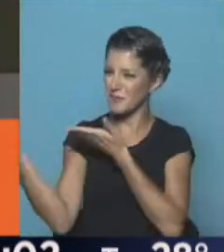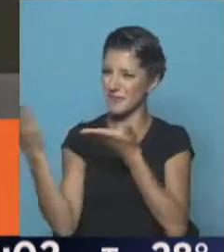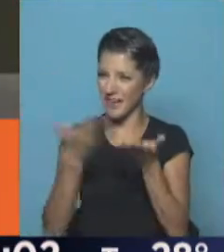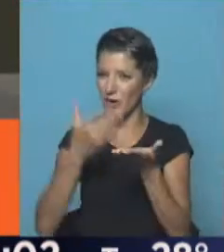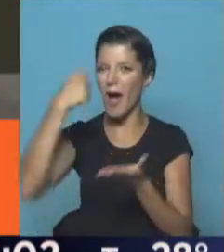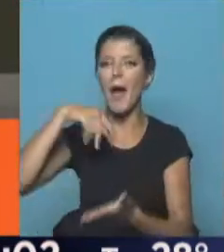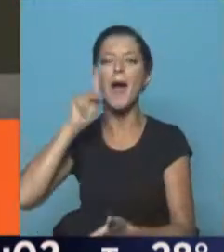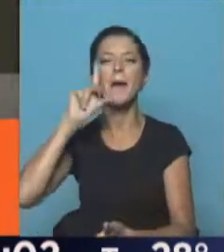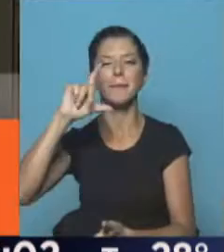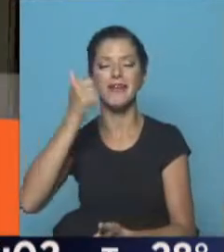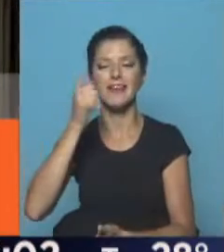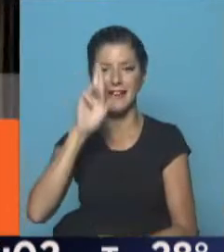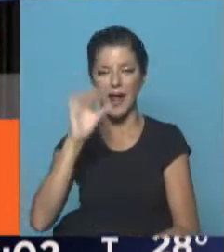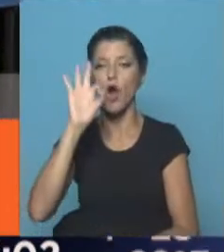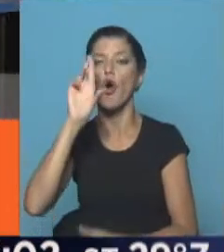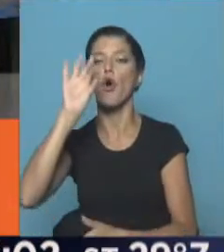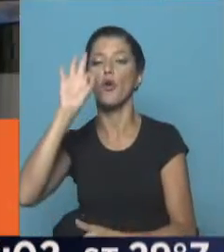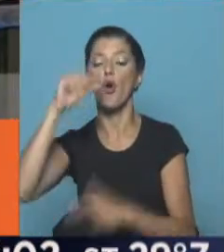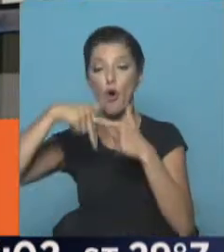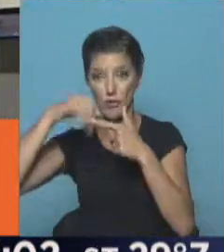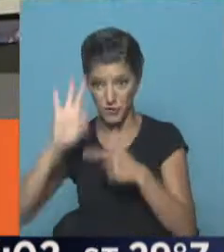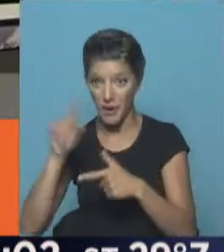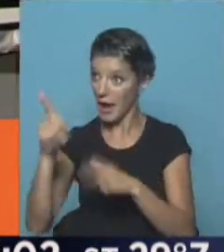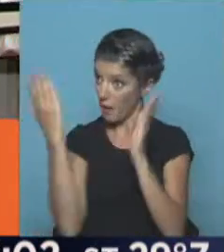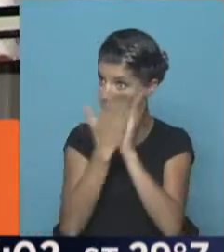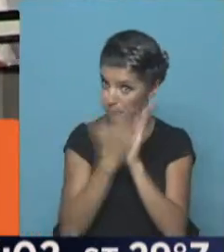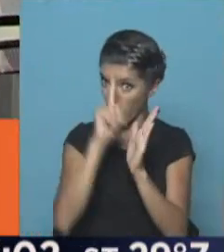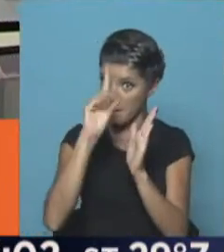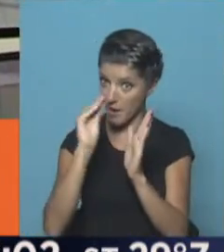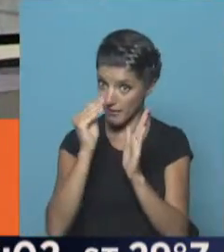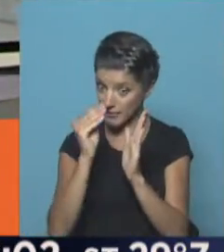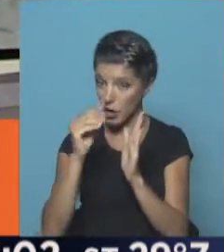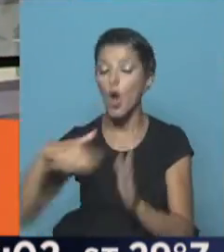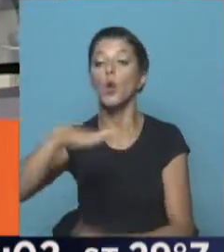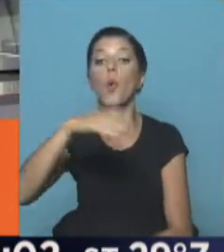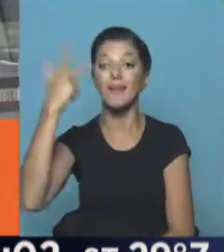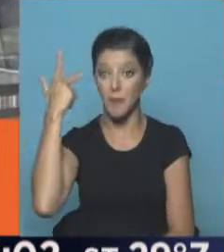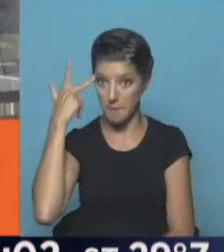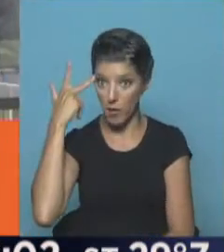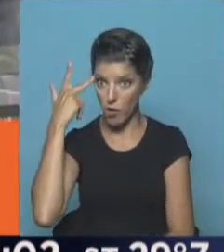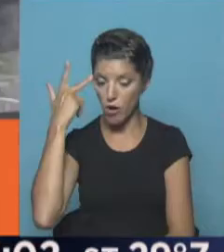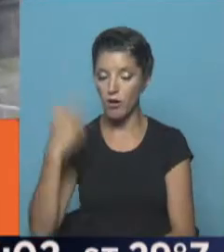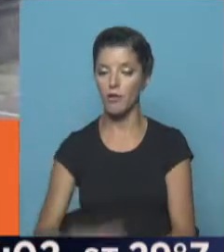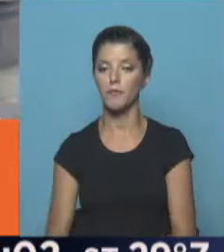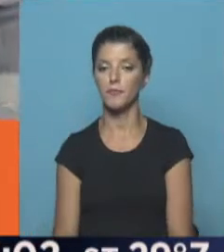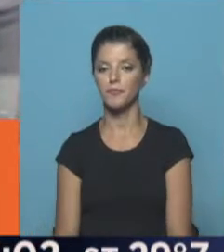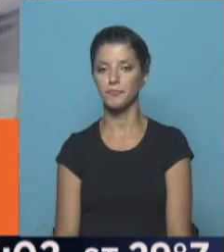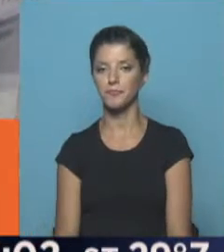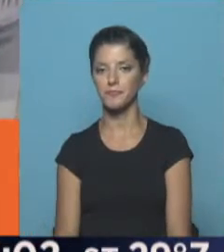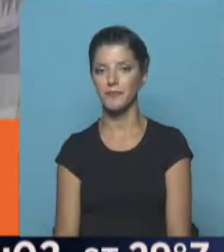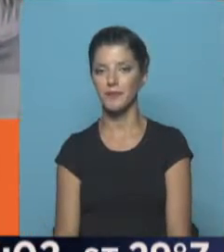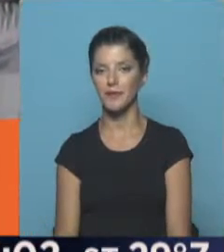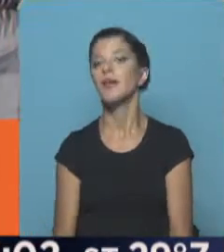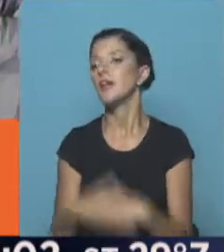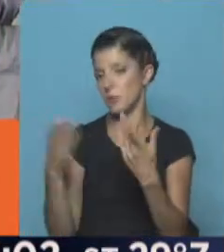salas oroño que estudió en brásil justamente doctor en ciencias sociales estudian san pablo y bueno eso también nos da y te da la